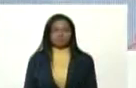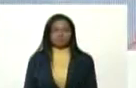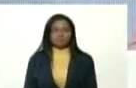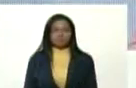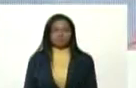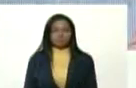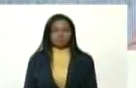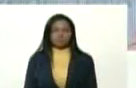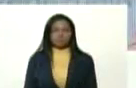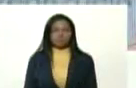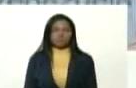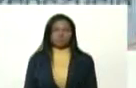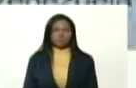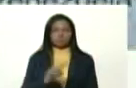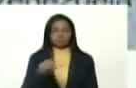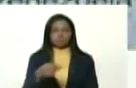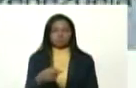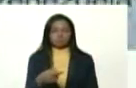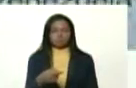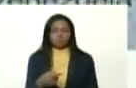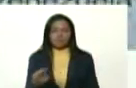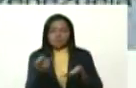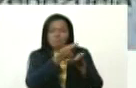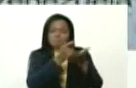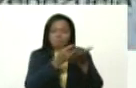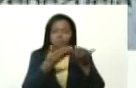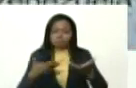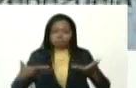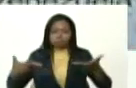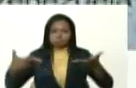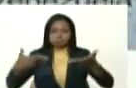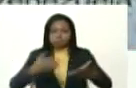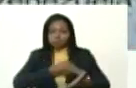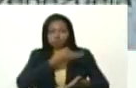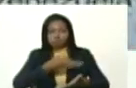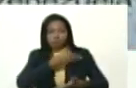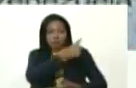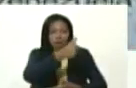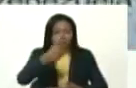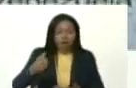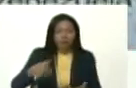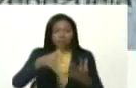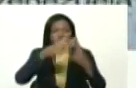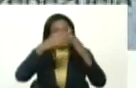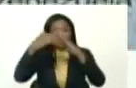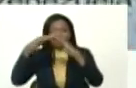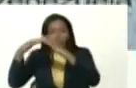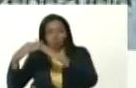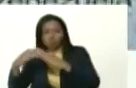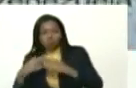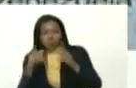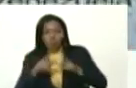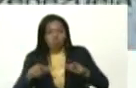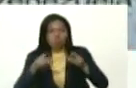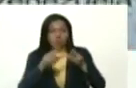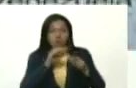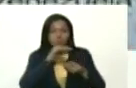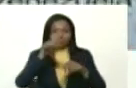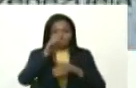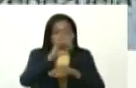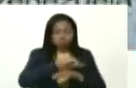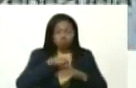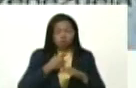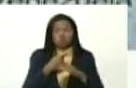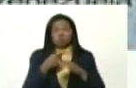Y la cartografía social, barrio por barrio. Miren todo lo que hemos